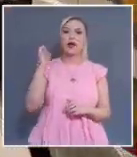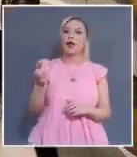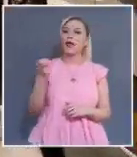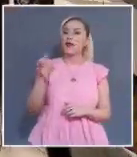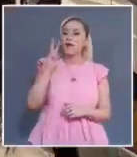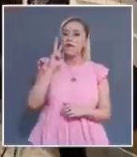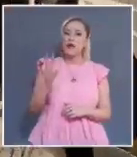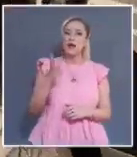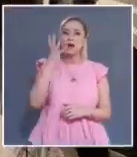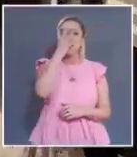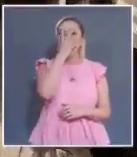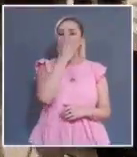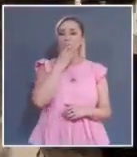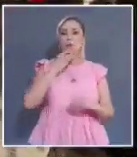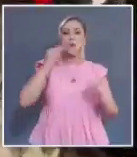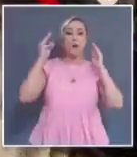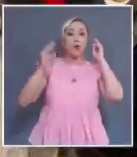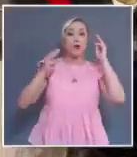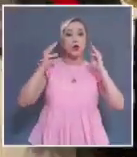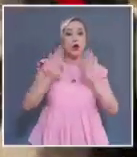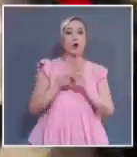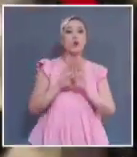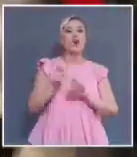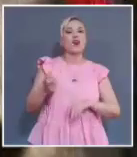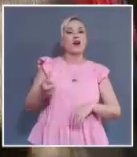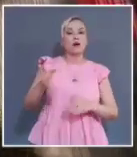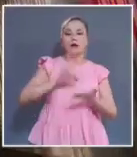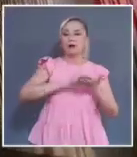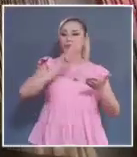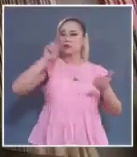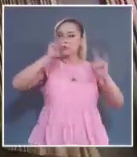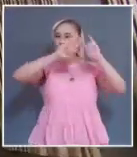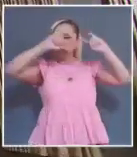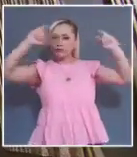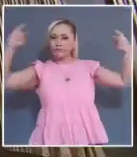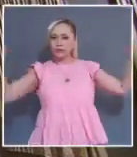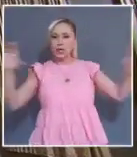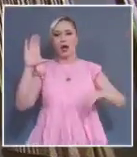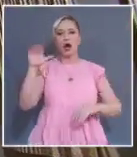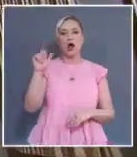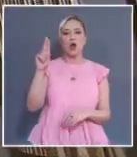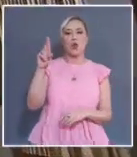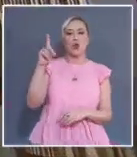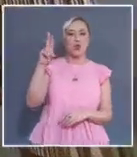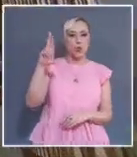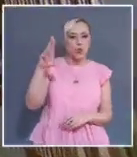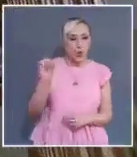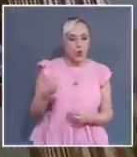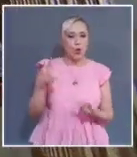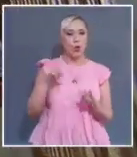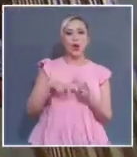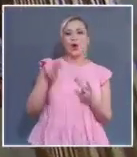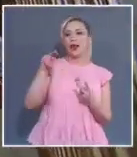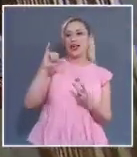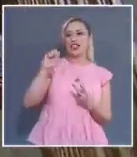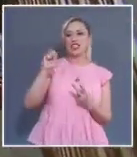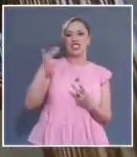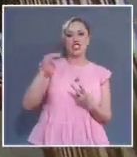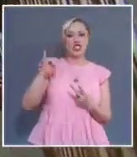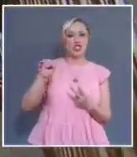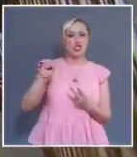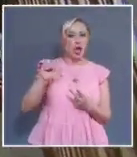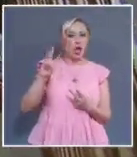8 muralistas, como José Clemente Orozco, Rafael Cauduro y Luis Nishizawa, además de la obra escultórica de Ernesto